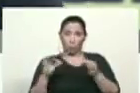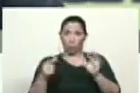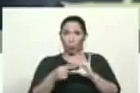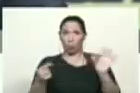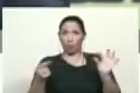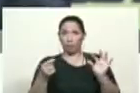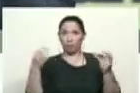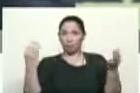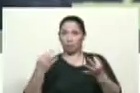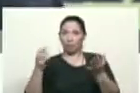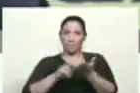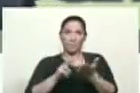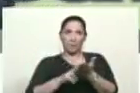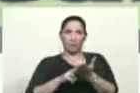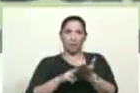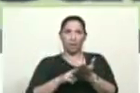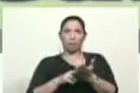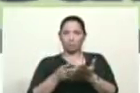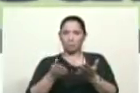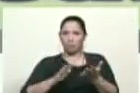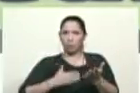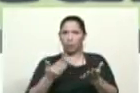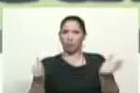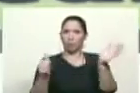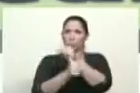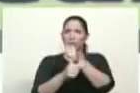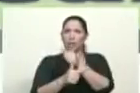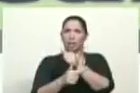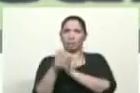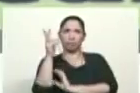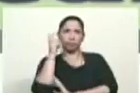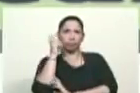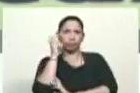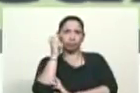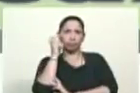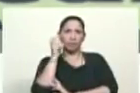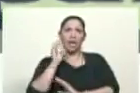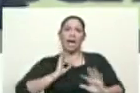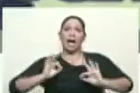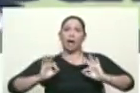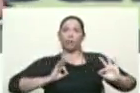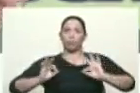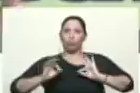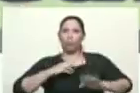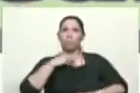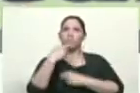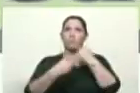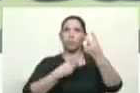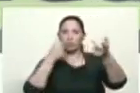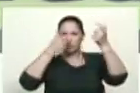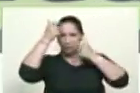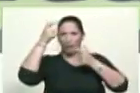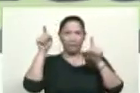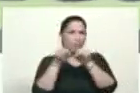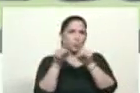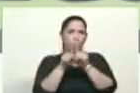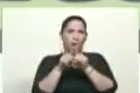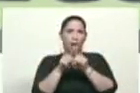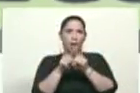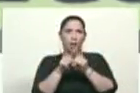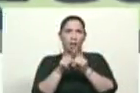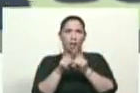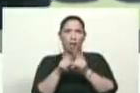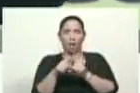verdad, están las grabaciones, se pueden conseguir. Un actor con la voz de Chávez, simulando la voz de Chávez,